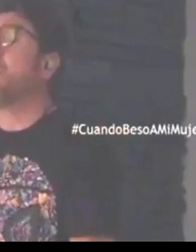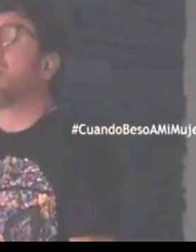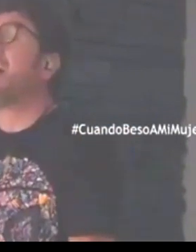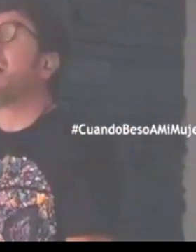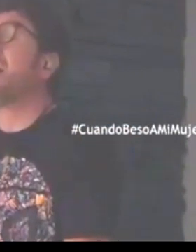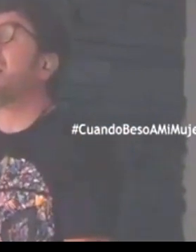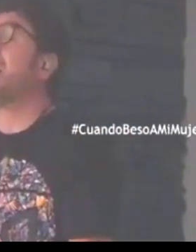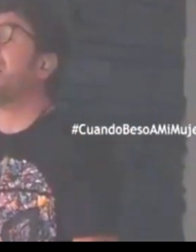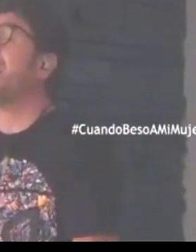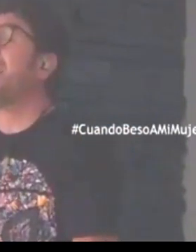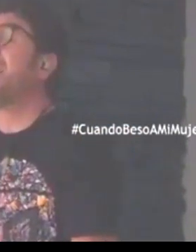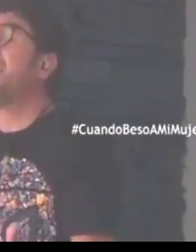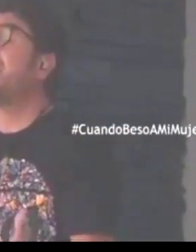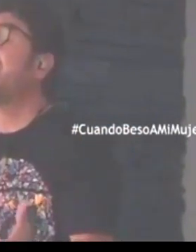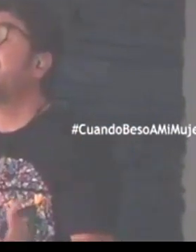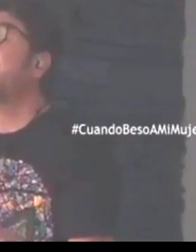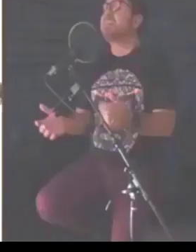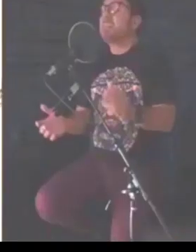a mi mujer.